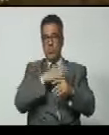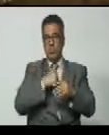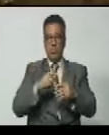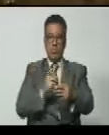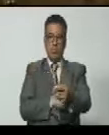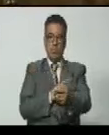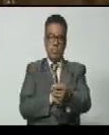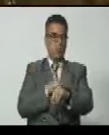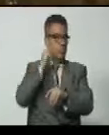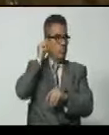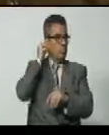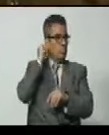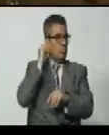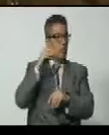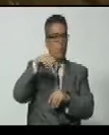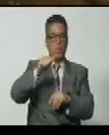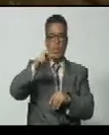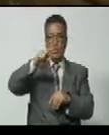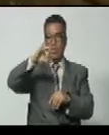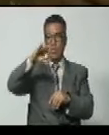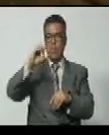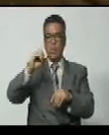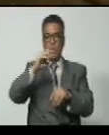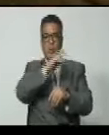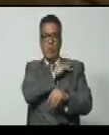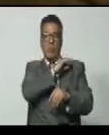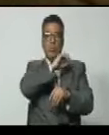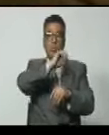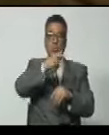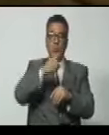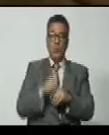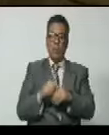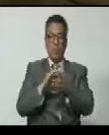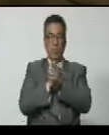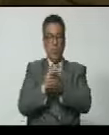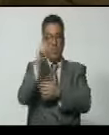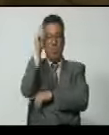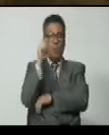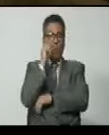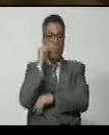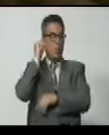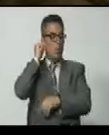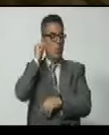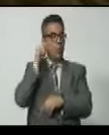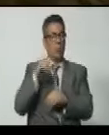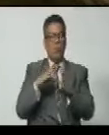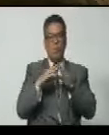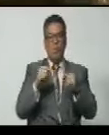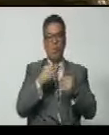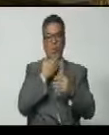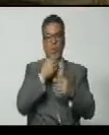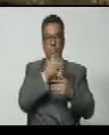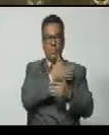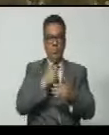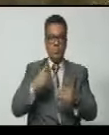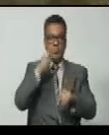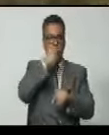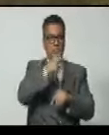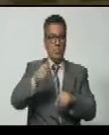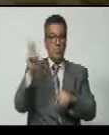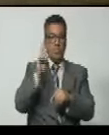hermana América Pérez, queridos miembros de la Junta Directiva, colegas diputados y diputadas, querido pueblo de